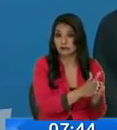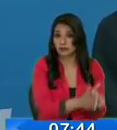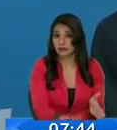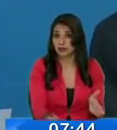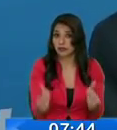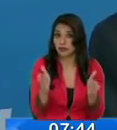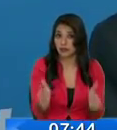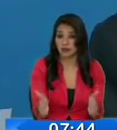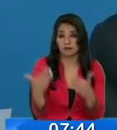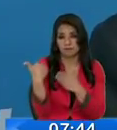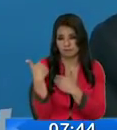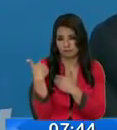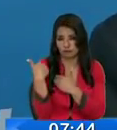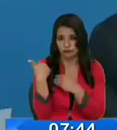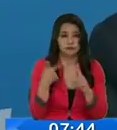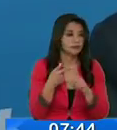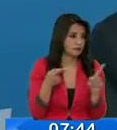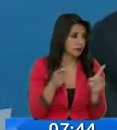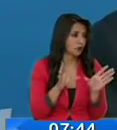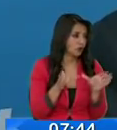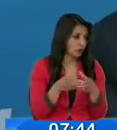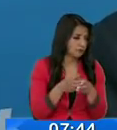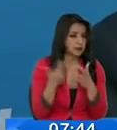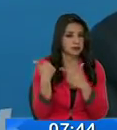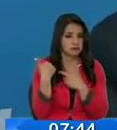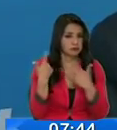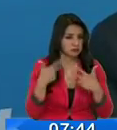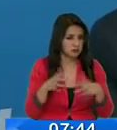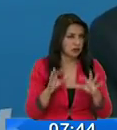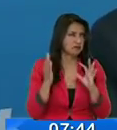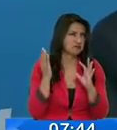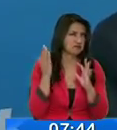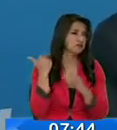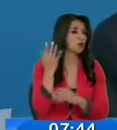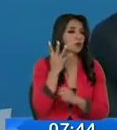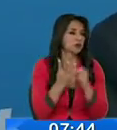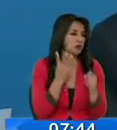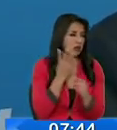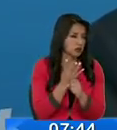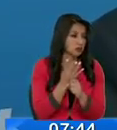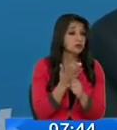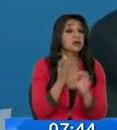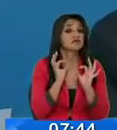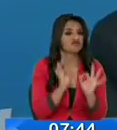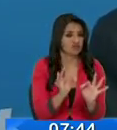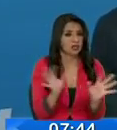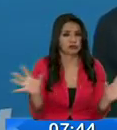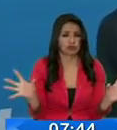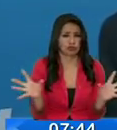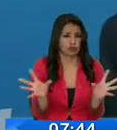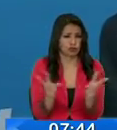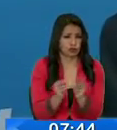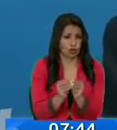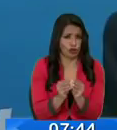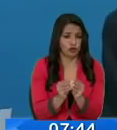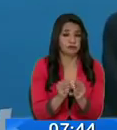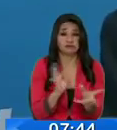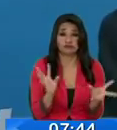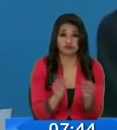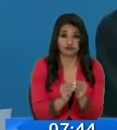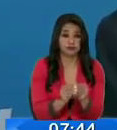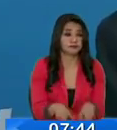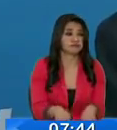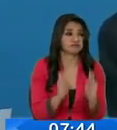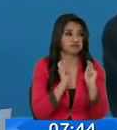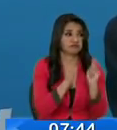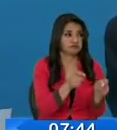nos ha correspondido hacer desde que la comisión funciona así hace ya 4 años y un poco más, y vamos a entregar nuevamente todo consolidado